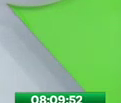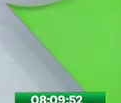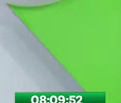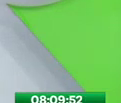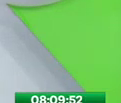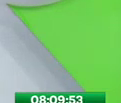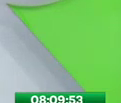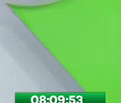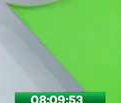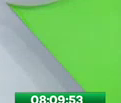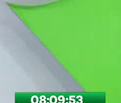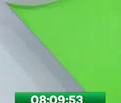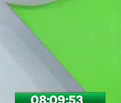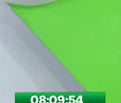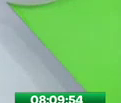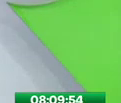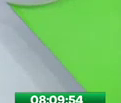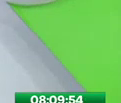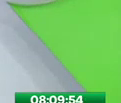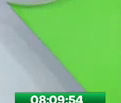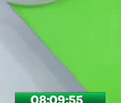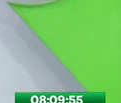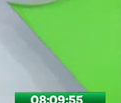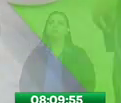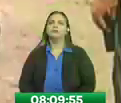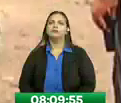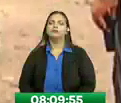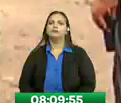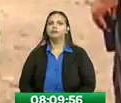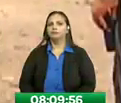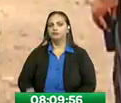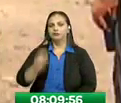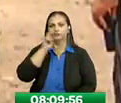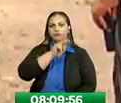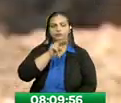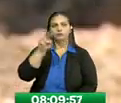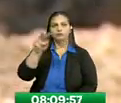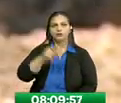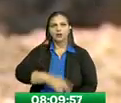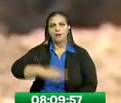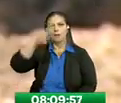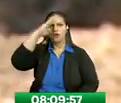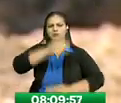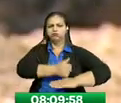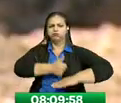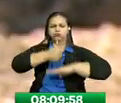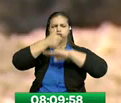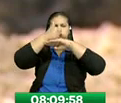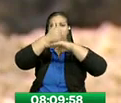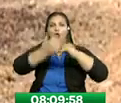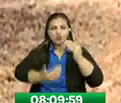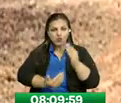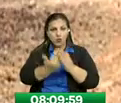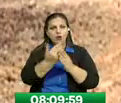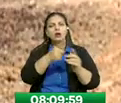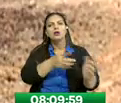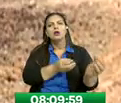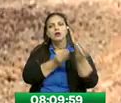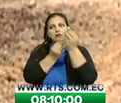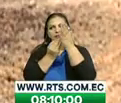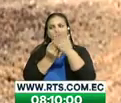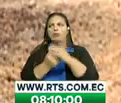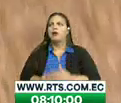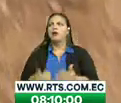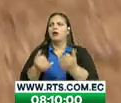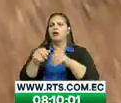con antecedentes penales. Que el tema del asesinato a personas con historial delictivo ha sido ya analizado por el cuadro de mando